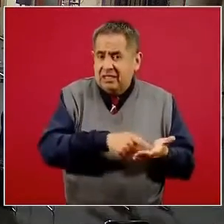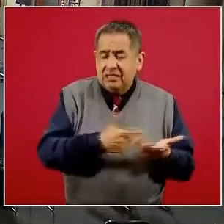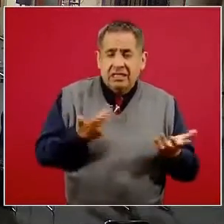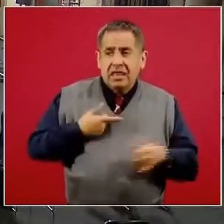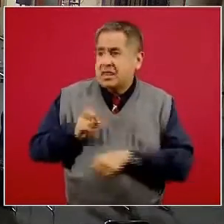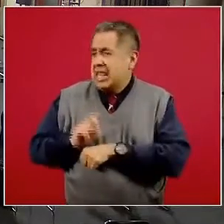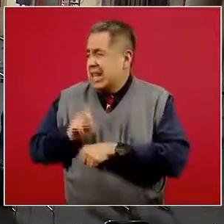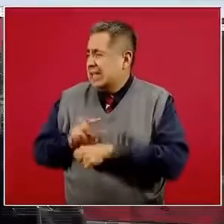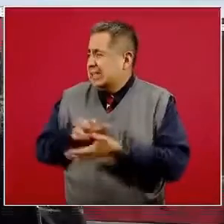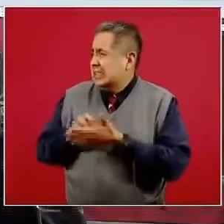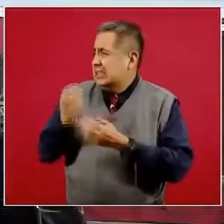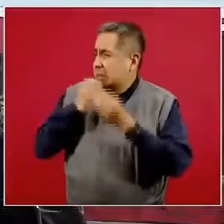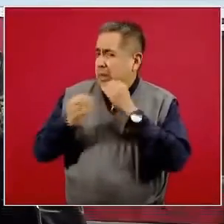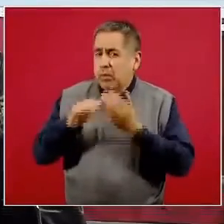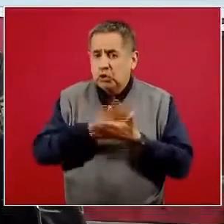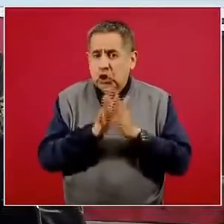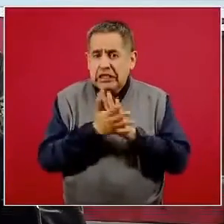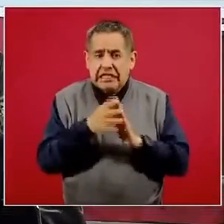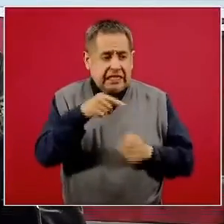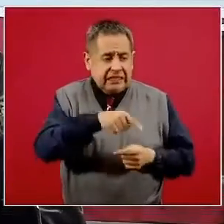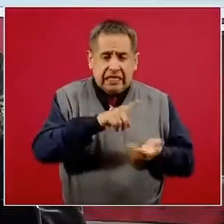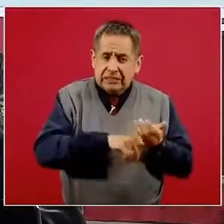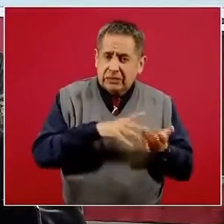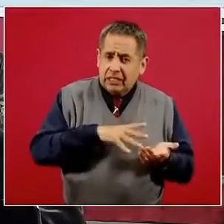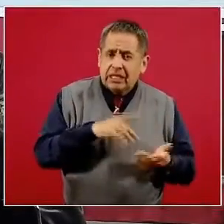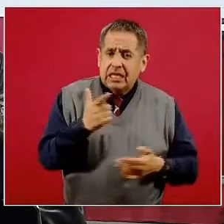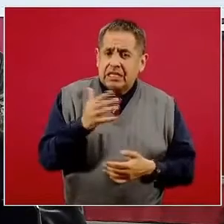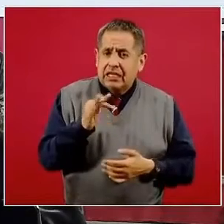este país. La que sigue, por favor.